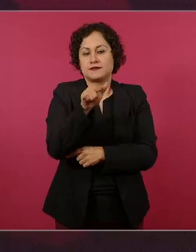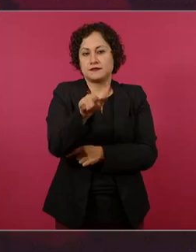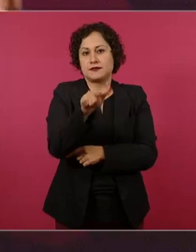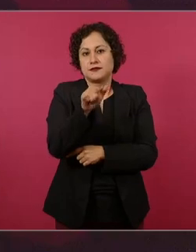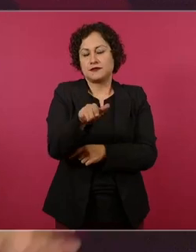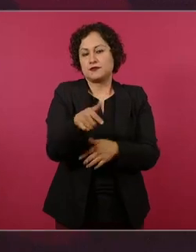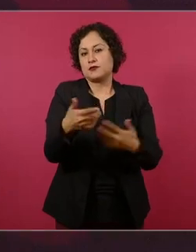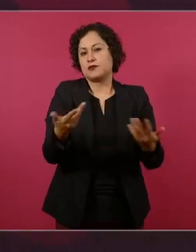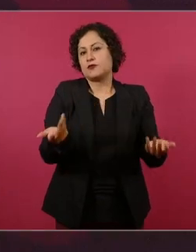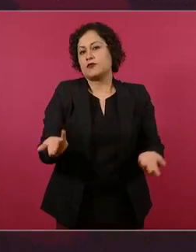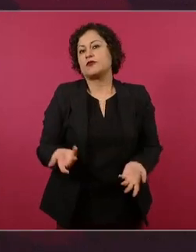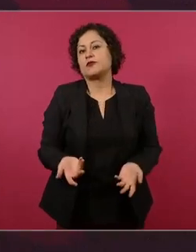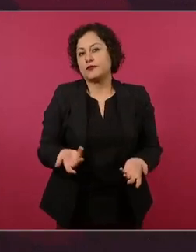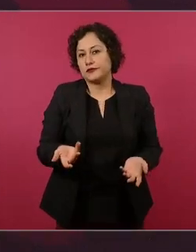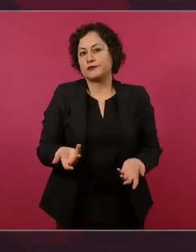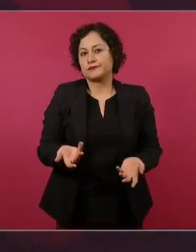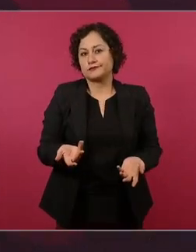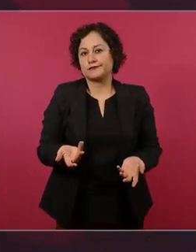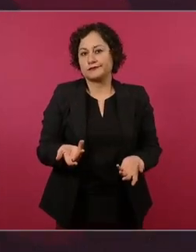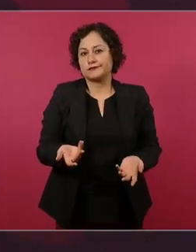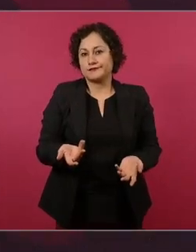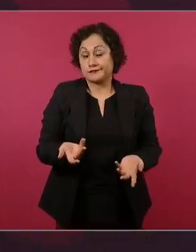¿De dónde viene la diferencia